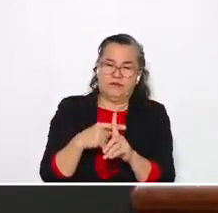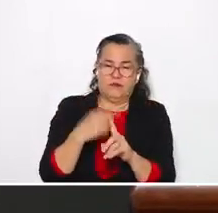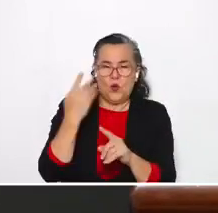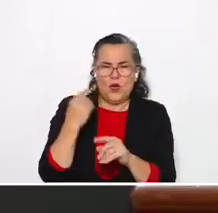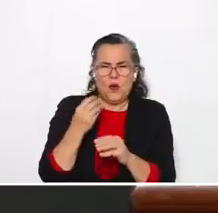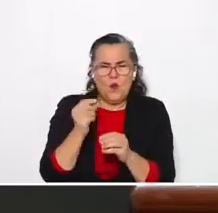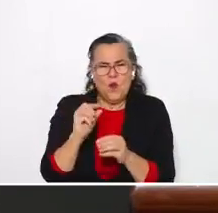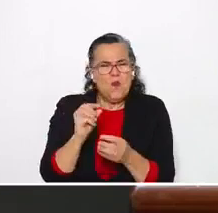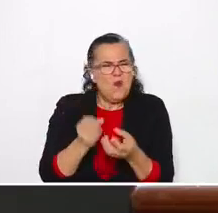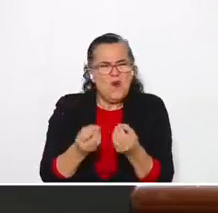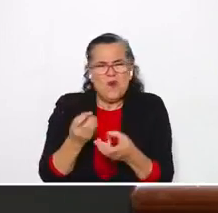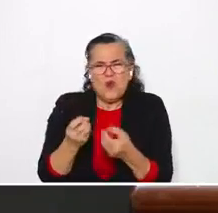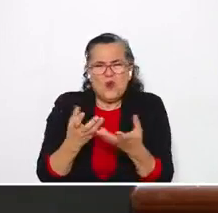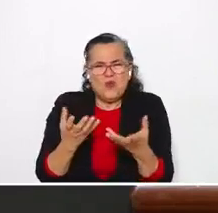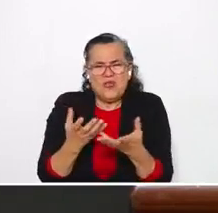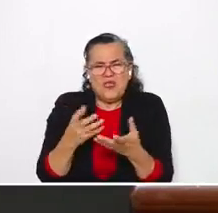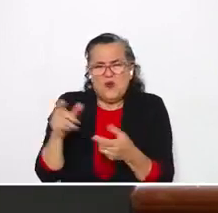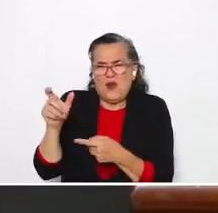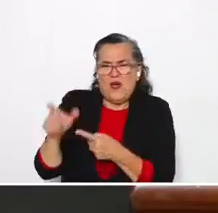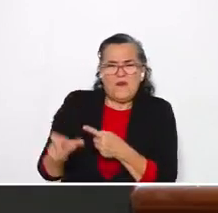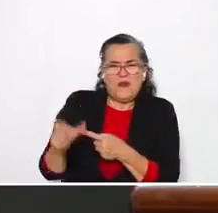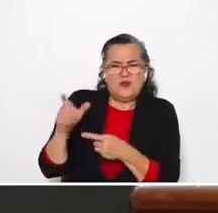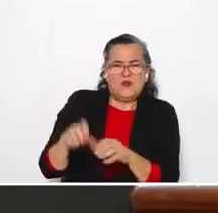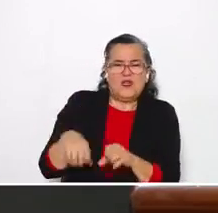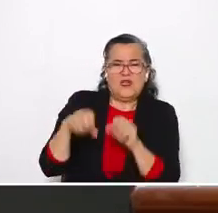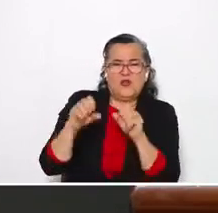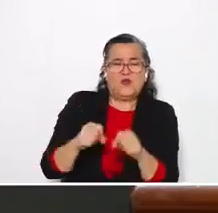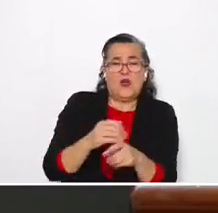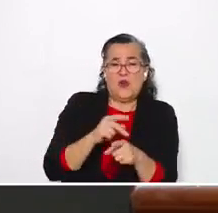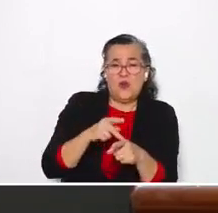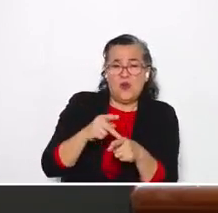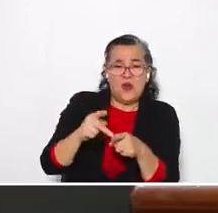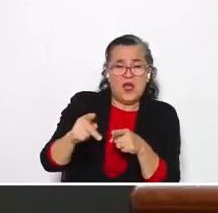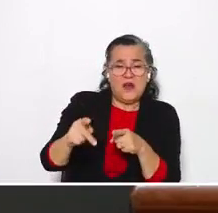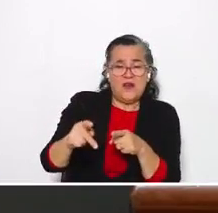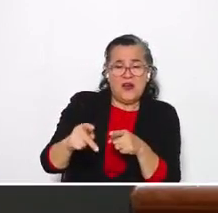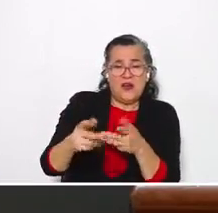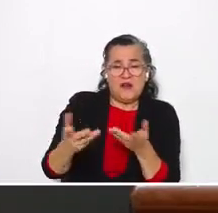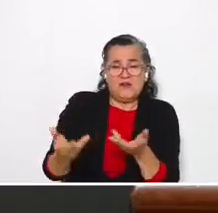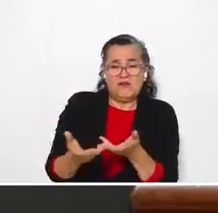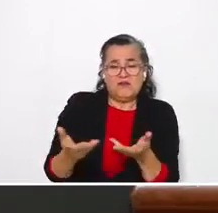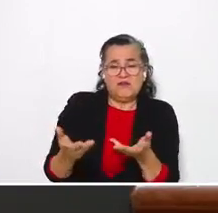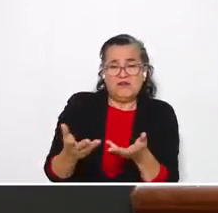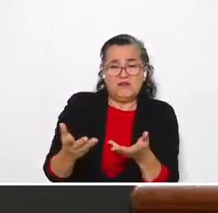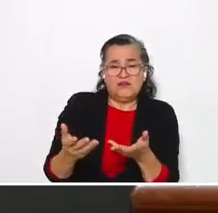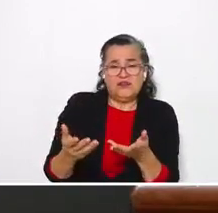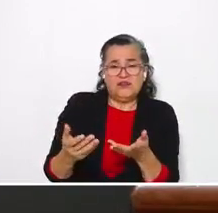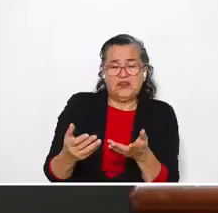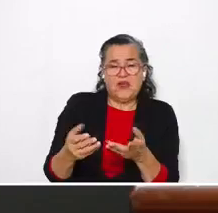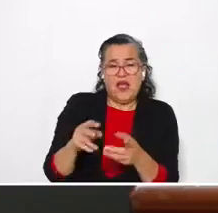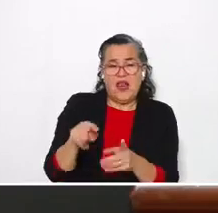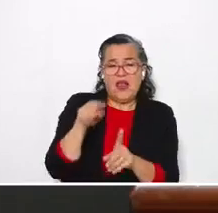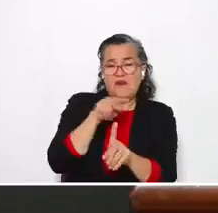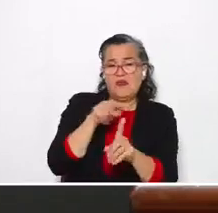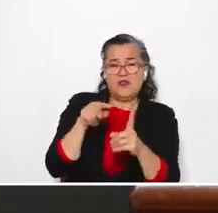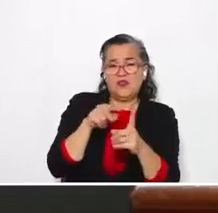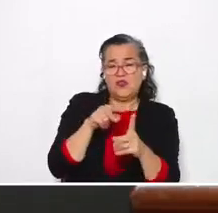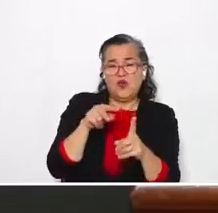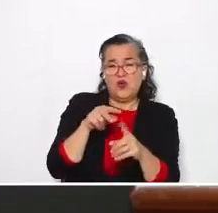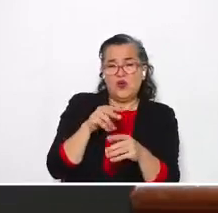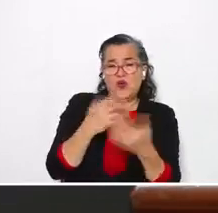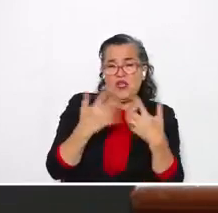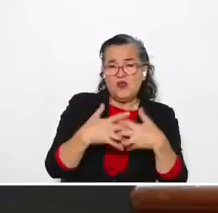poco productivo, es una persona graduada de una carrera que además de acotada a la visión industrial,